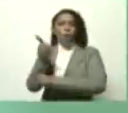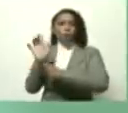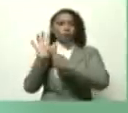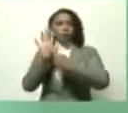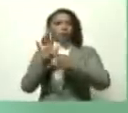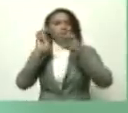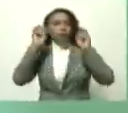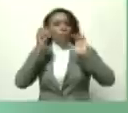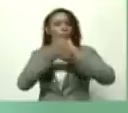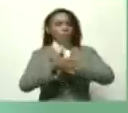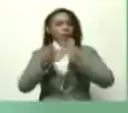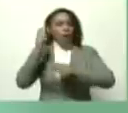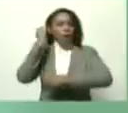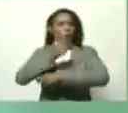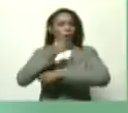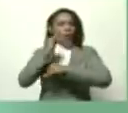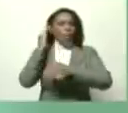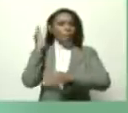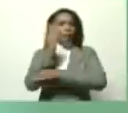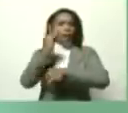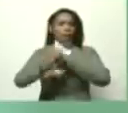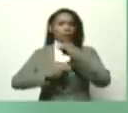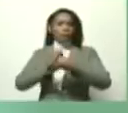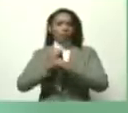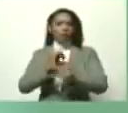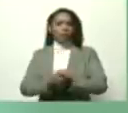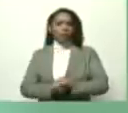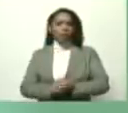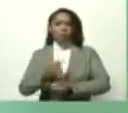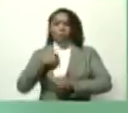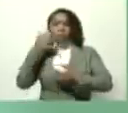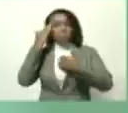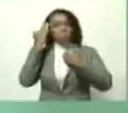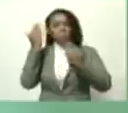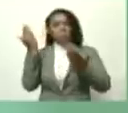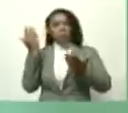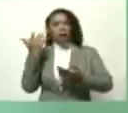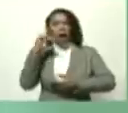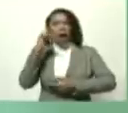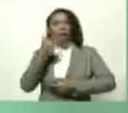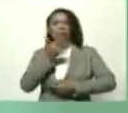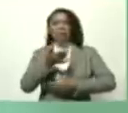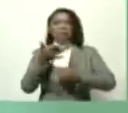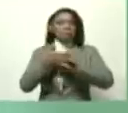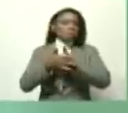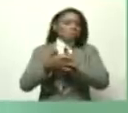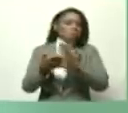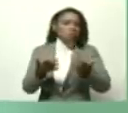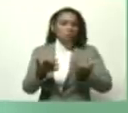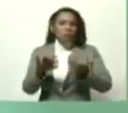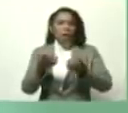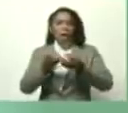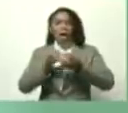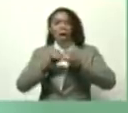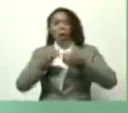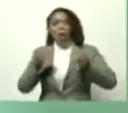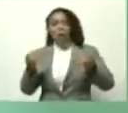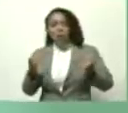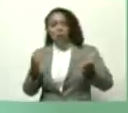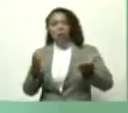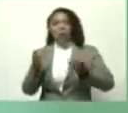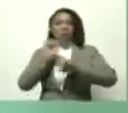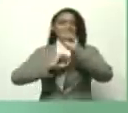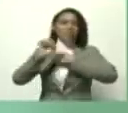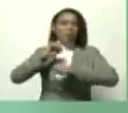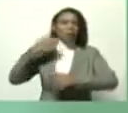relacionado con la Corte Penal Internacional. Yo no sé qué tienen que decir los organismos